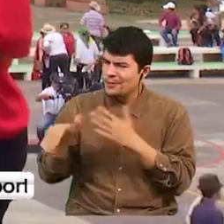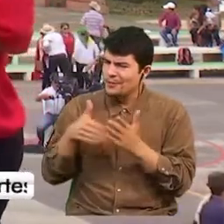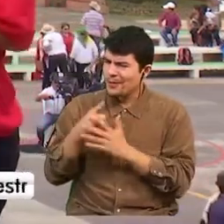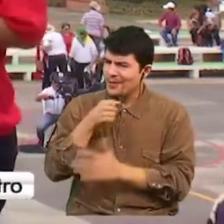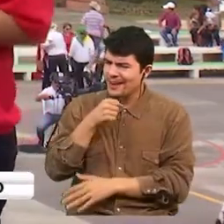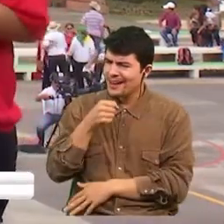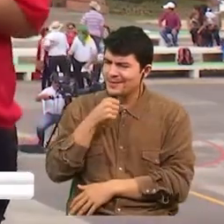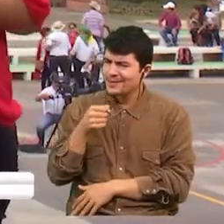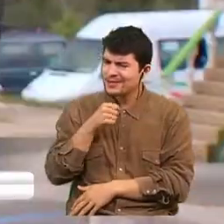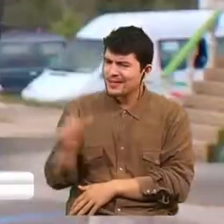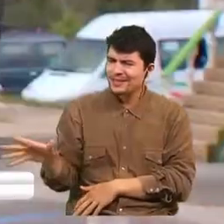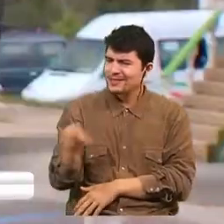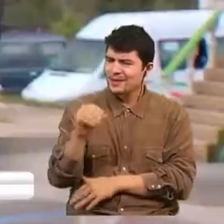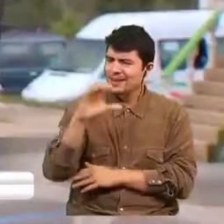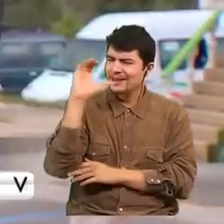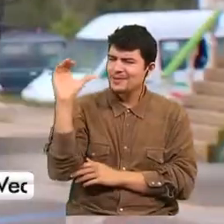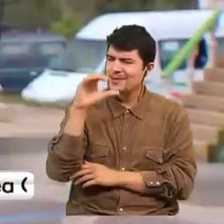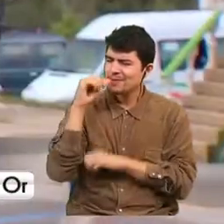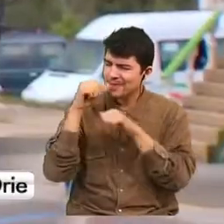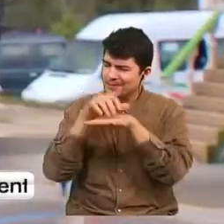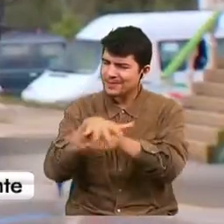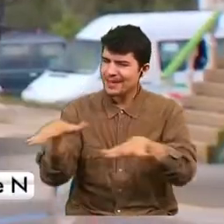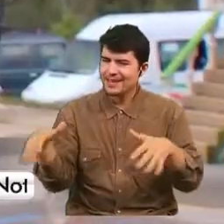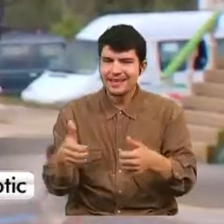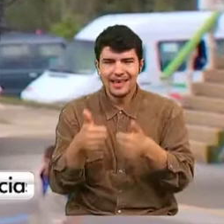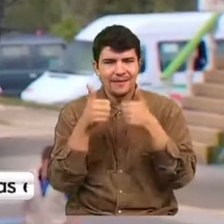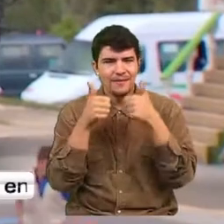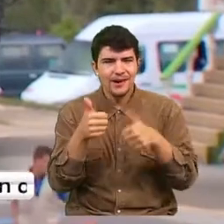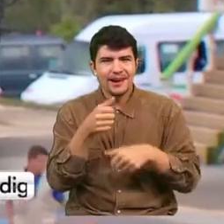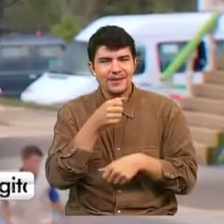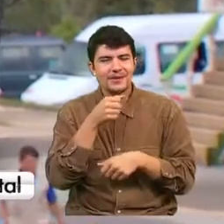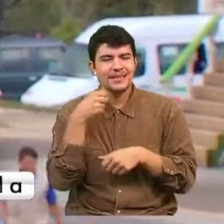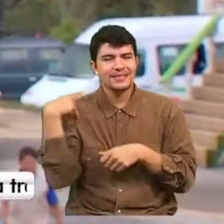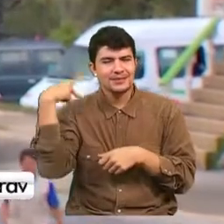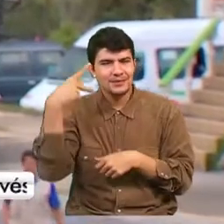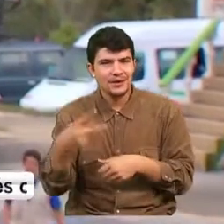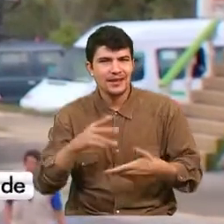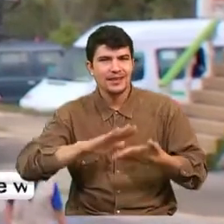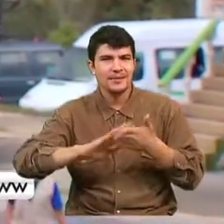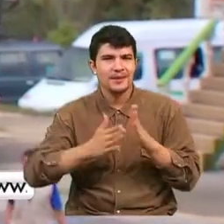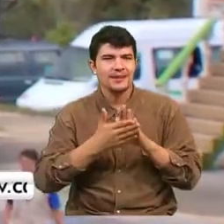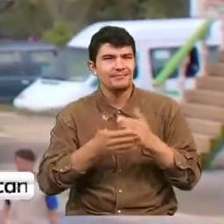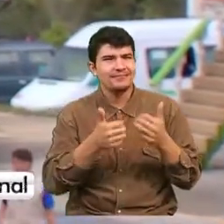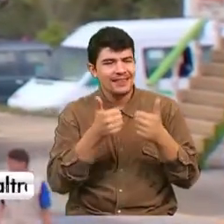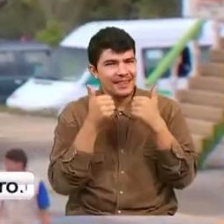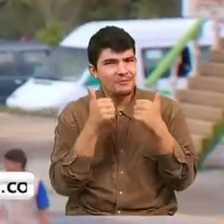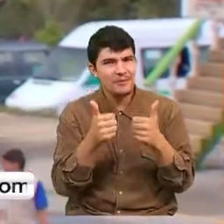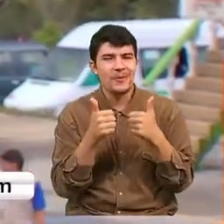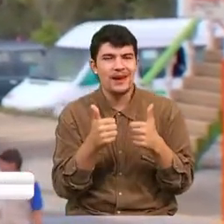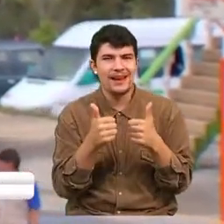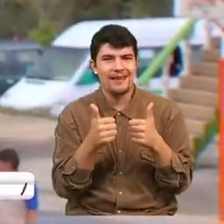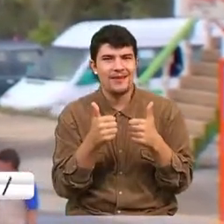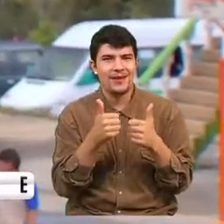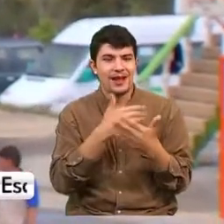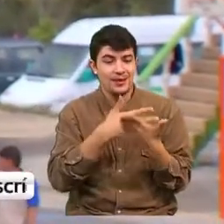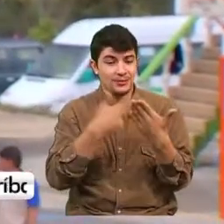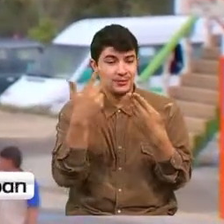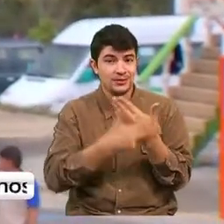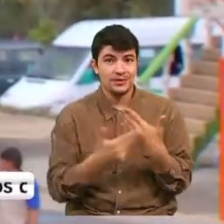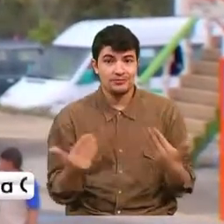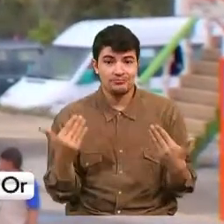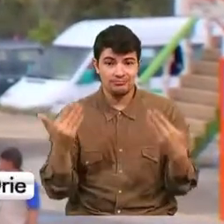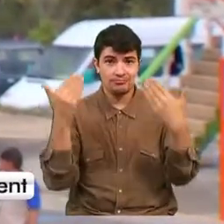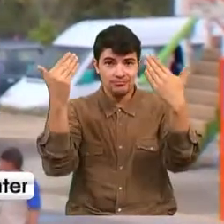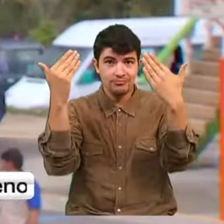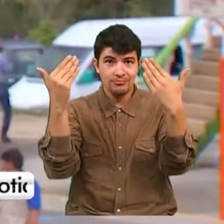noticias a toda Colombia, qué bueno es llevar historias de paz, qué bueno es que los proyectos productivos